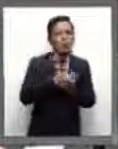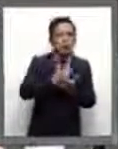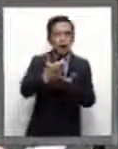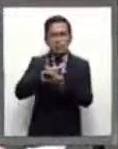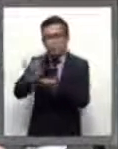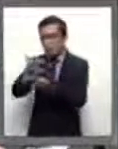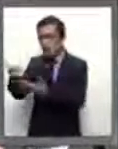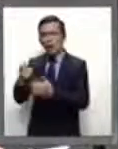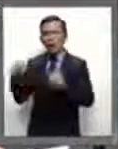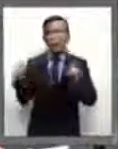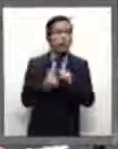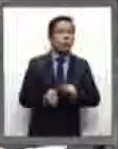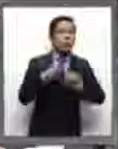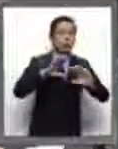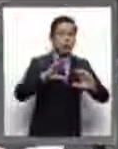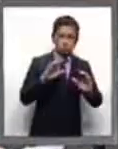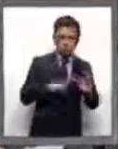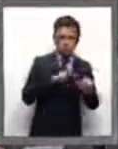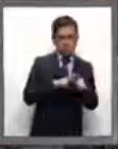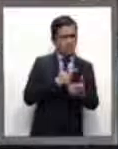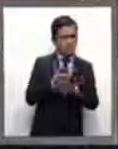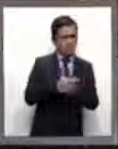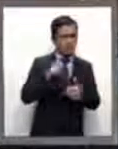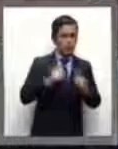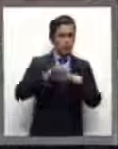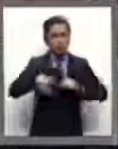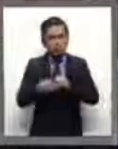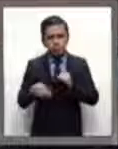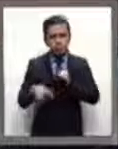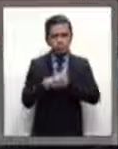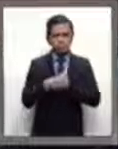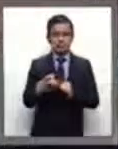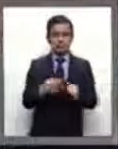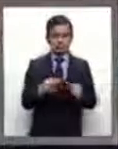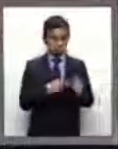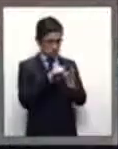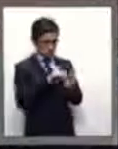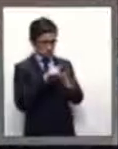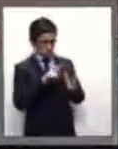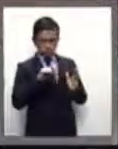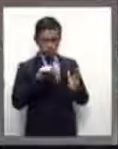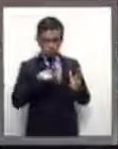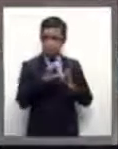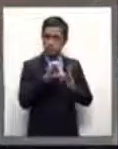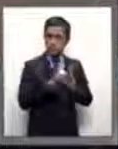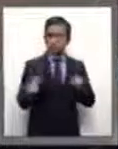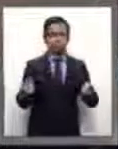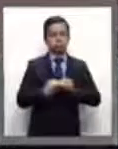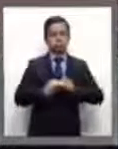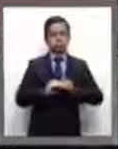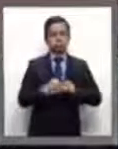percepciones ordinarias y extraordinarias. Se está violentando el 127 constitucional al dejar un